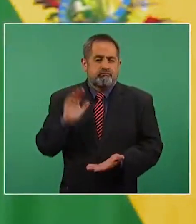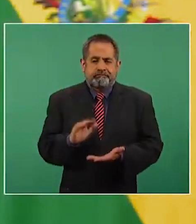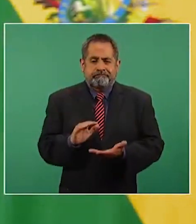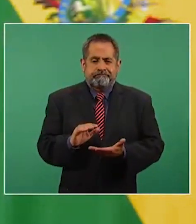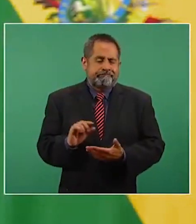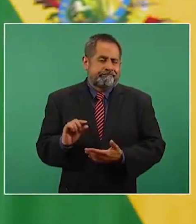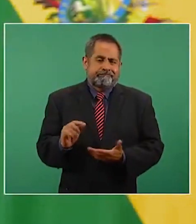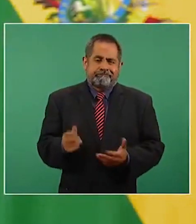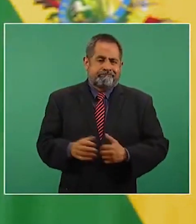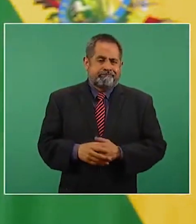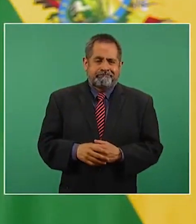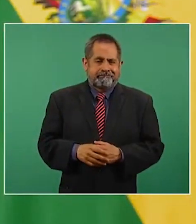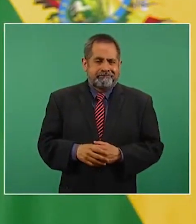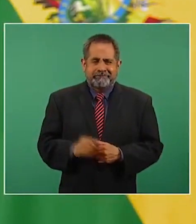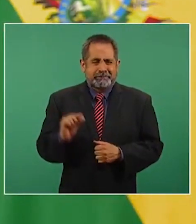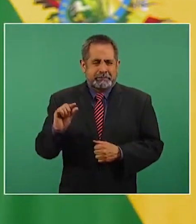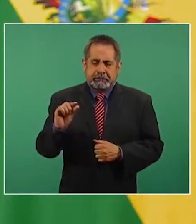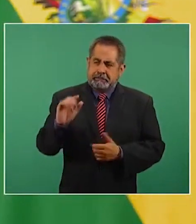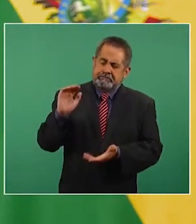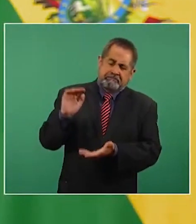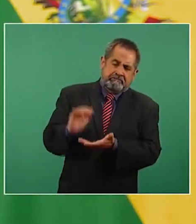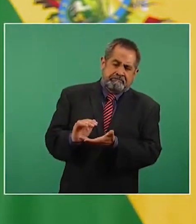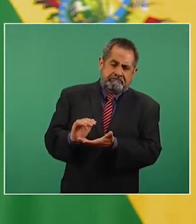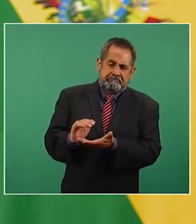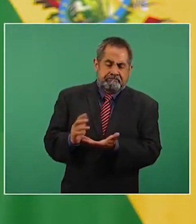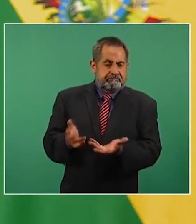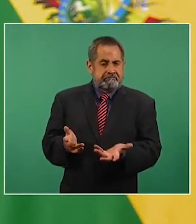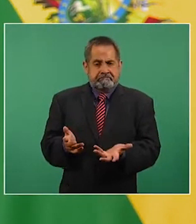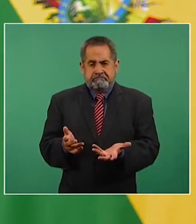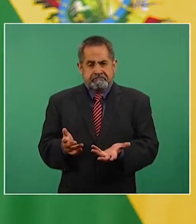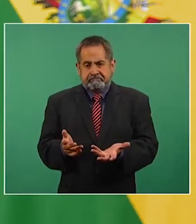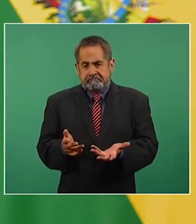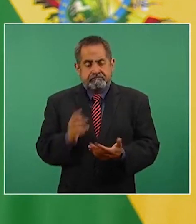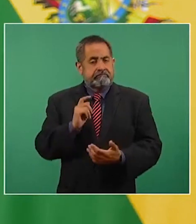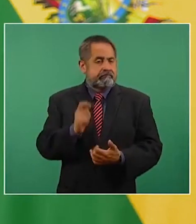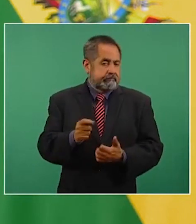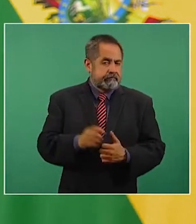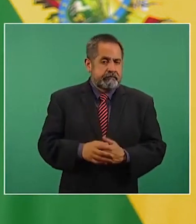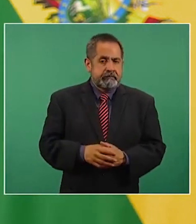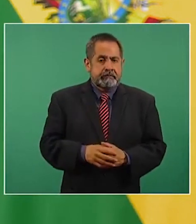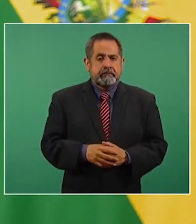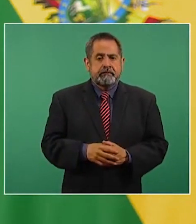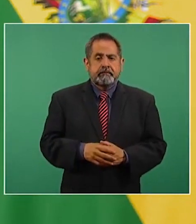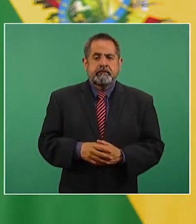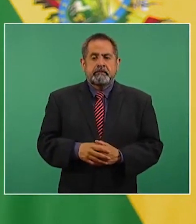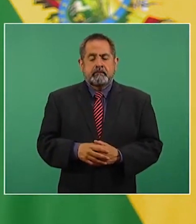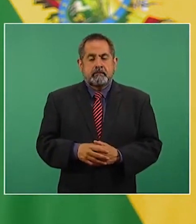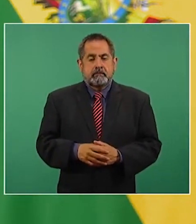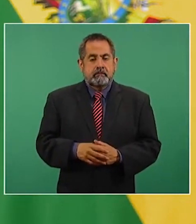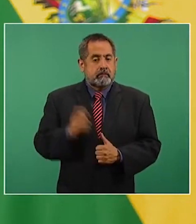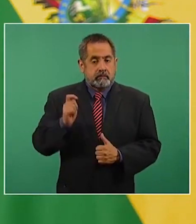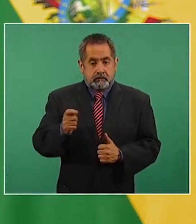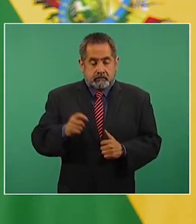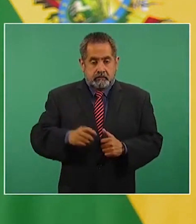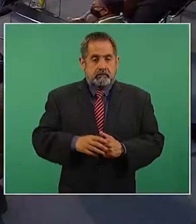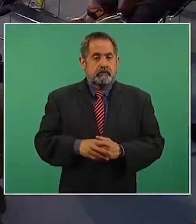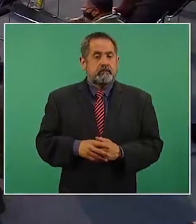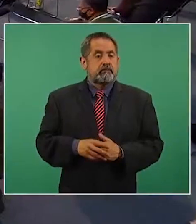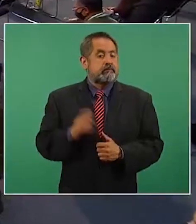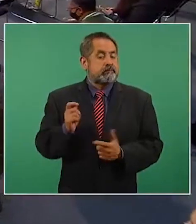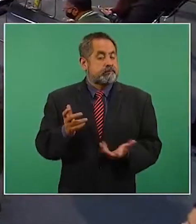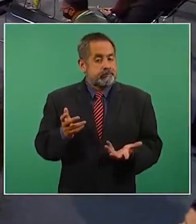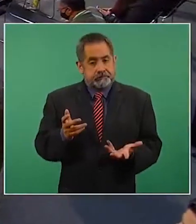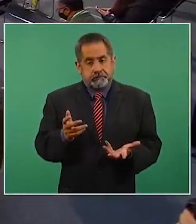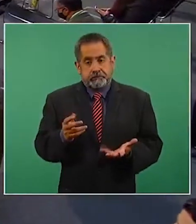Es un porcentaje menor. Y estamos hablando de que todavía